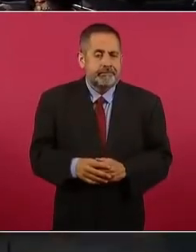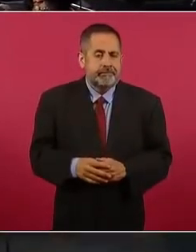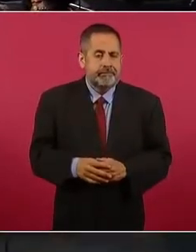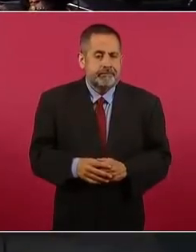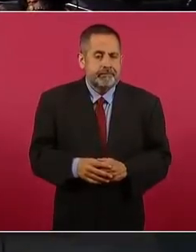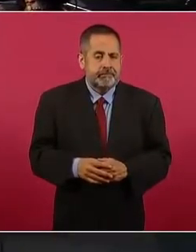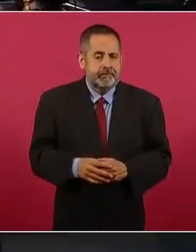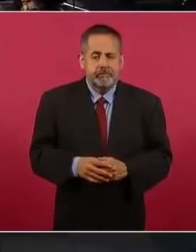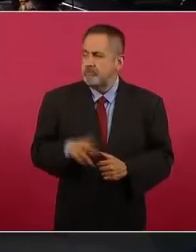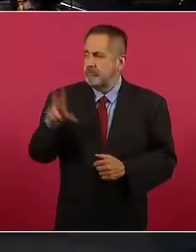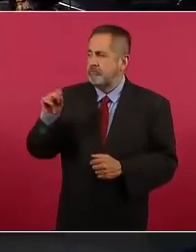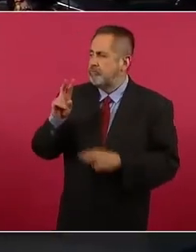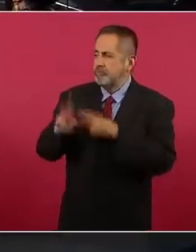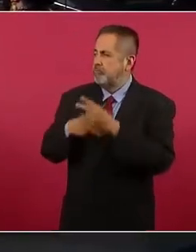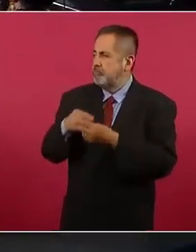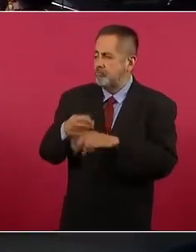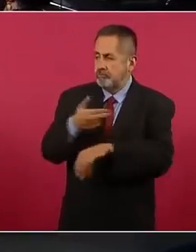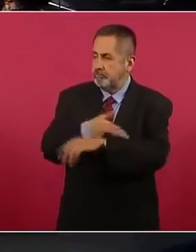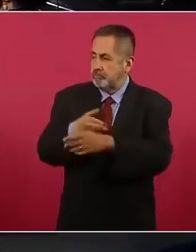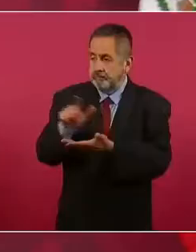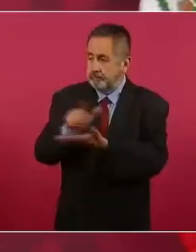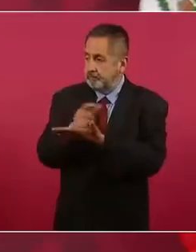De que no van a aprobar nada.